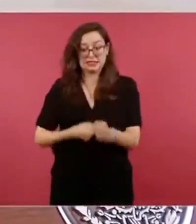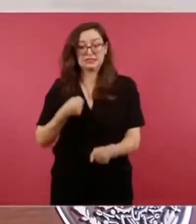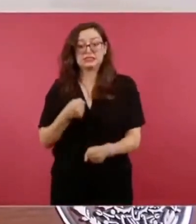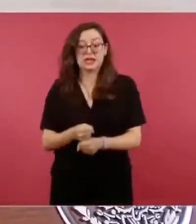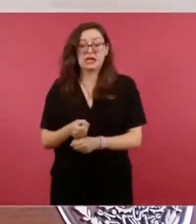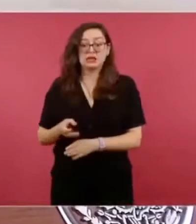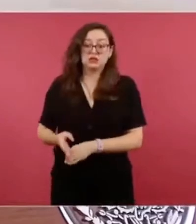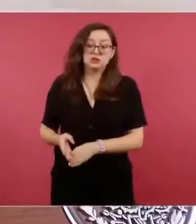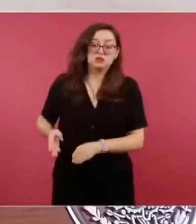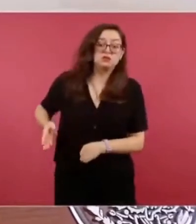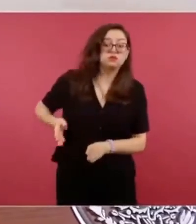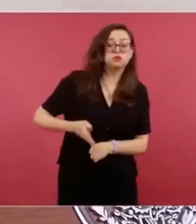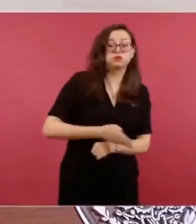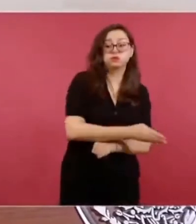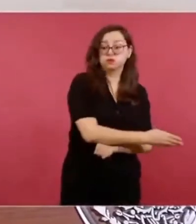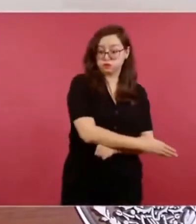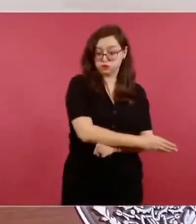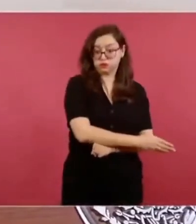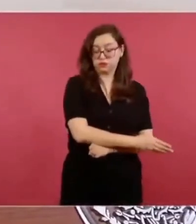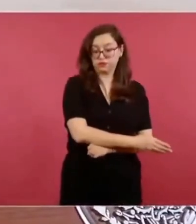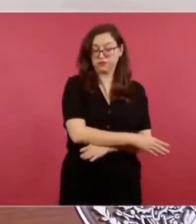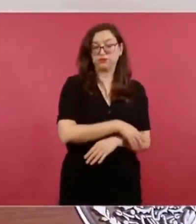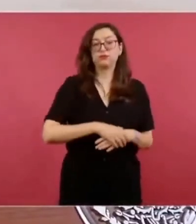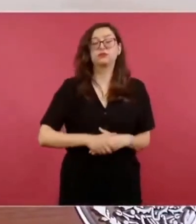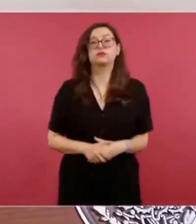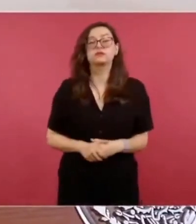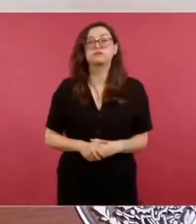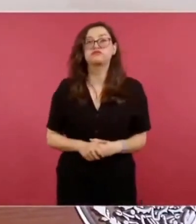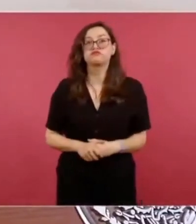los gobiernos anteriores hicieron